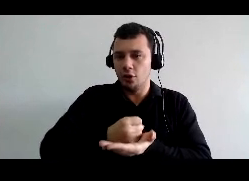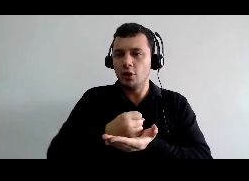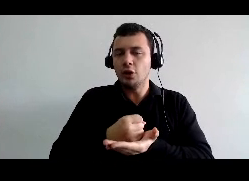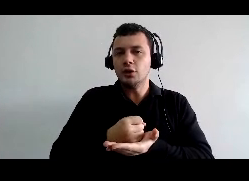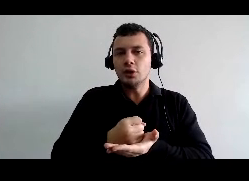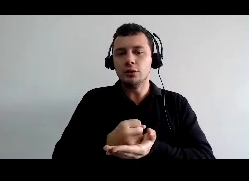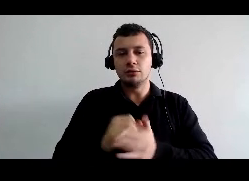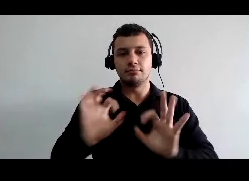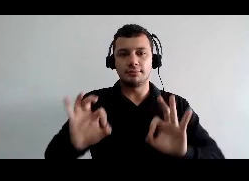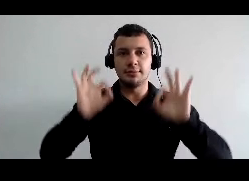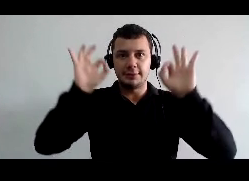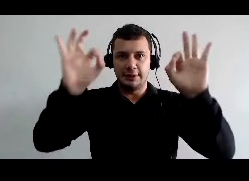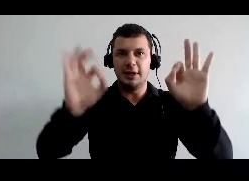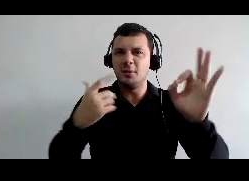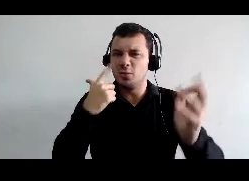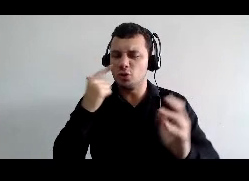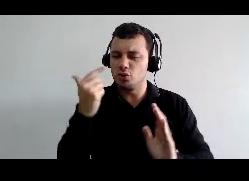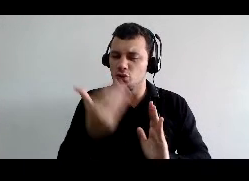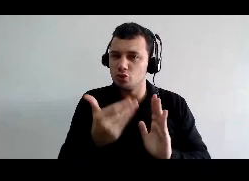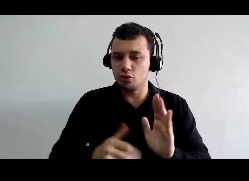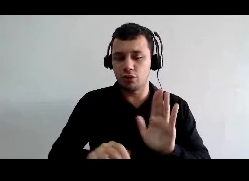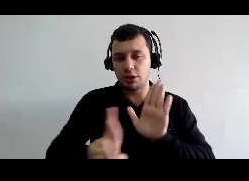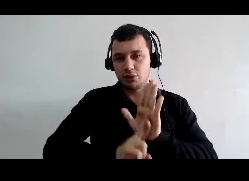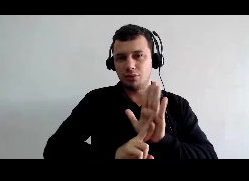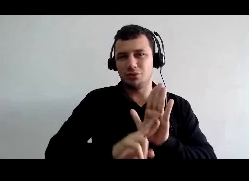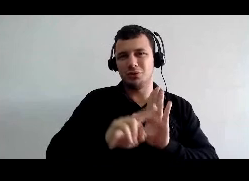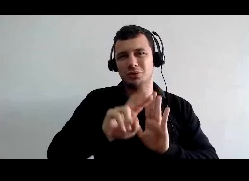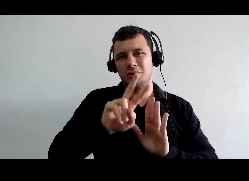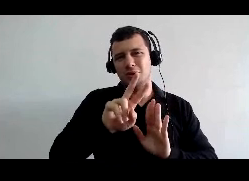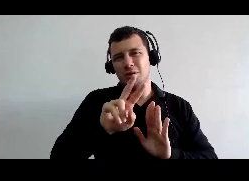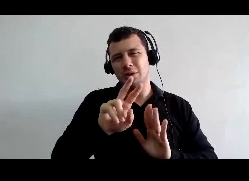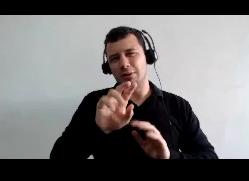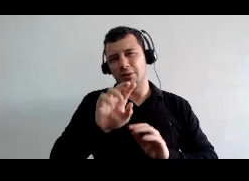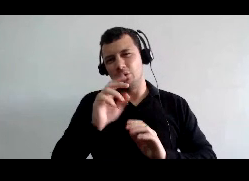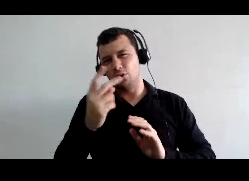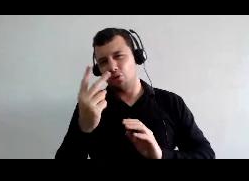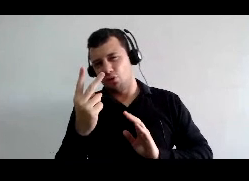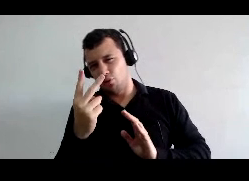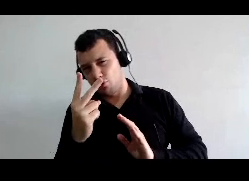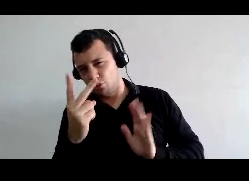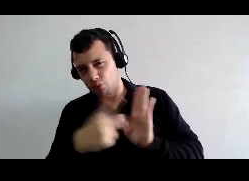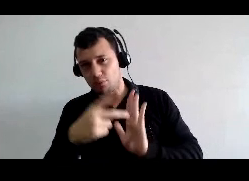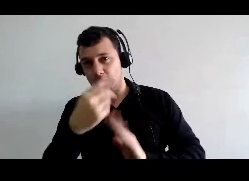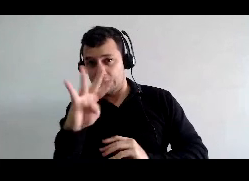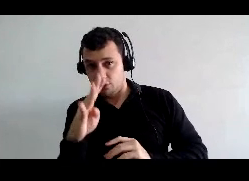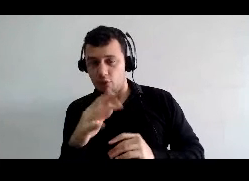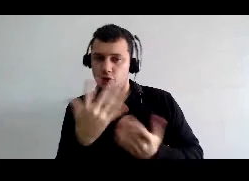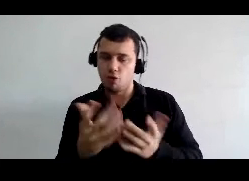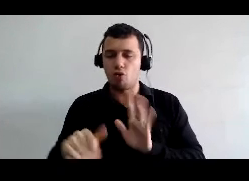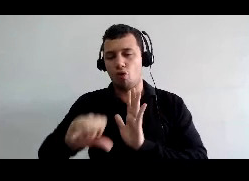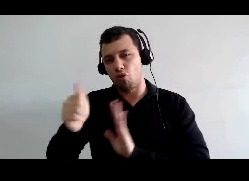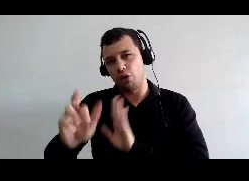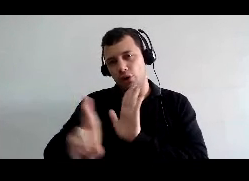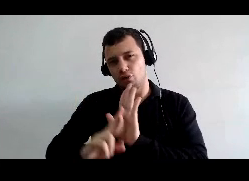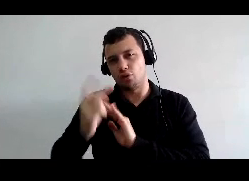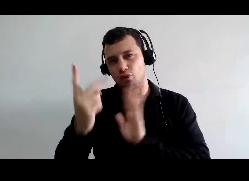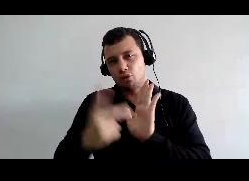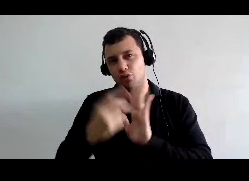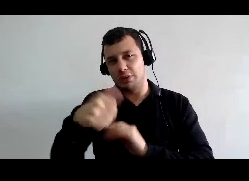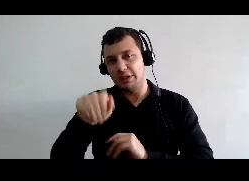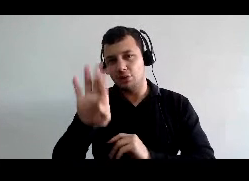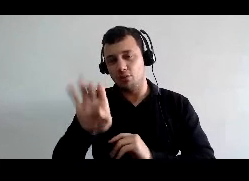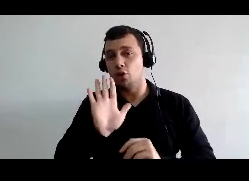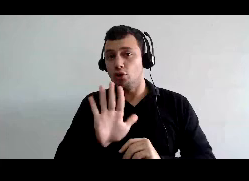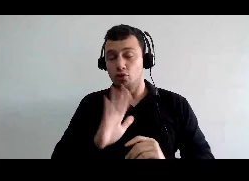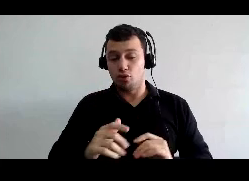del 2014 y nos vamos a la resolución 3100 del 2019, donde nos habla de los requisitos del talento humano